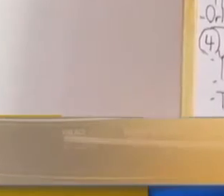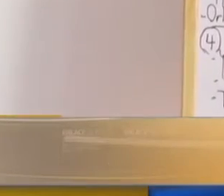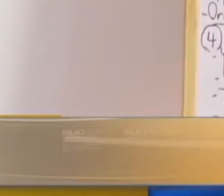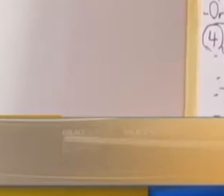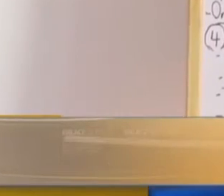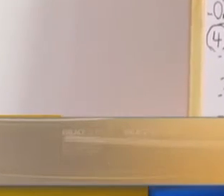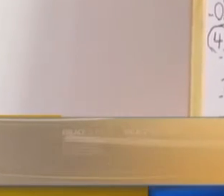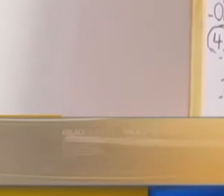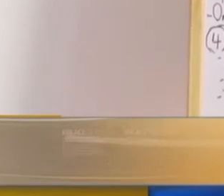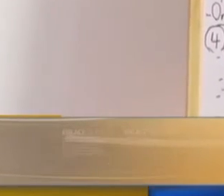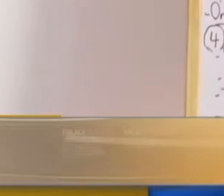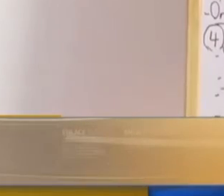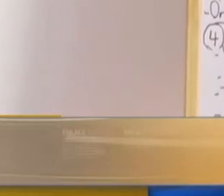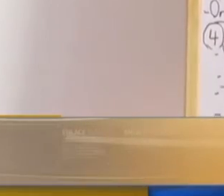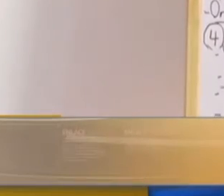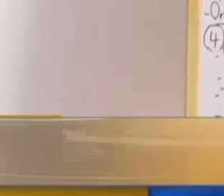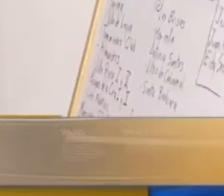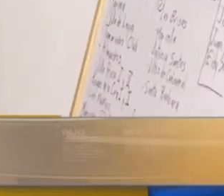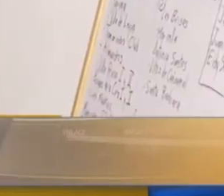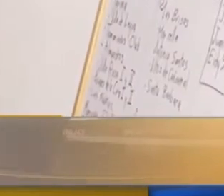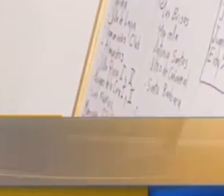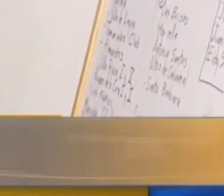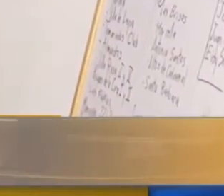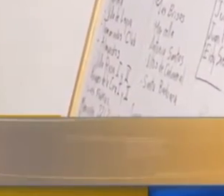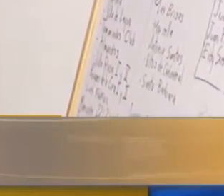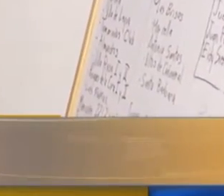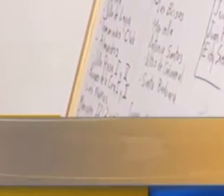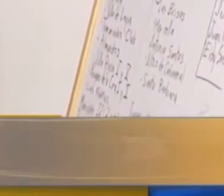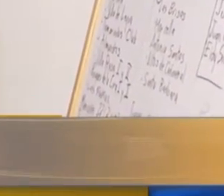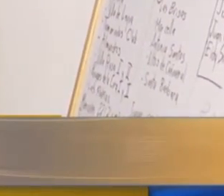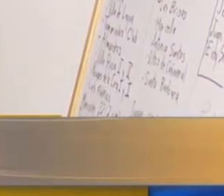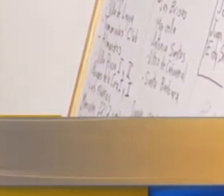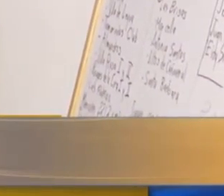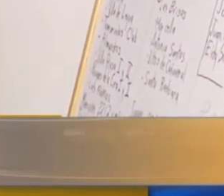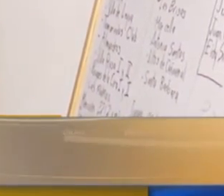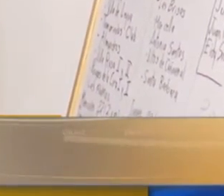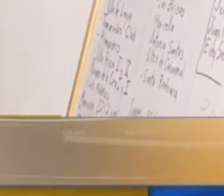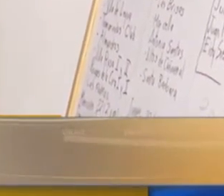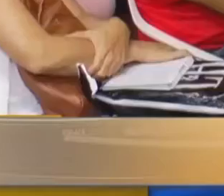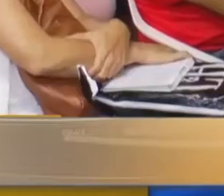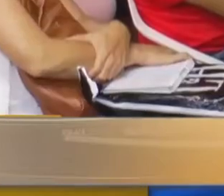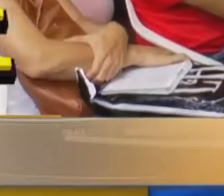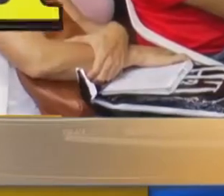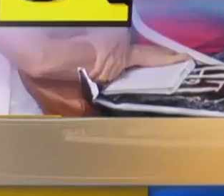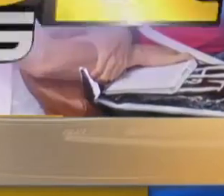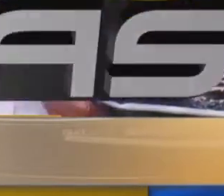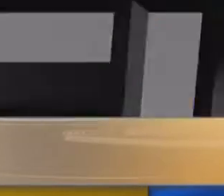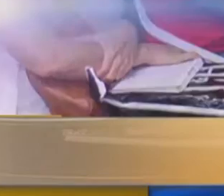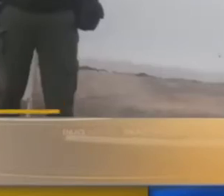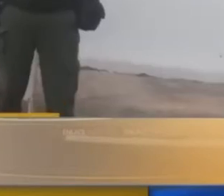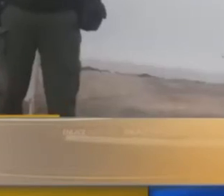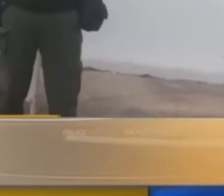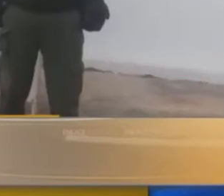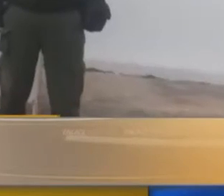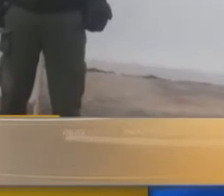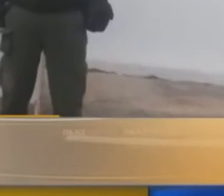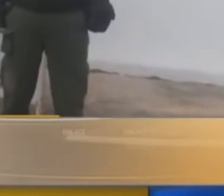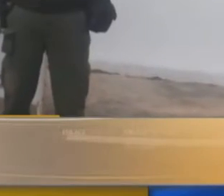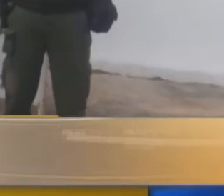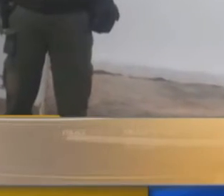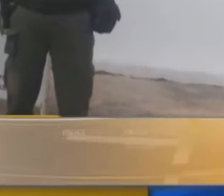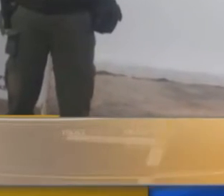Refuerzan seguridad en las comunas de Barranca Bermeja. Más de 300 policías hacen parte de los operativos de registro y control. Estas 5